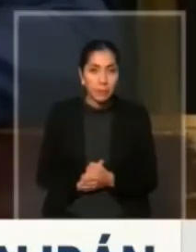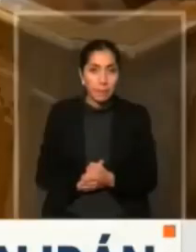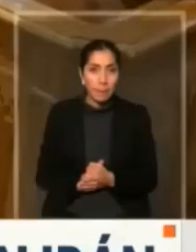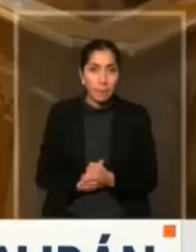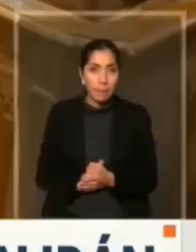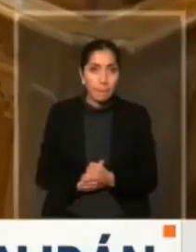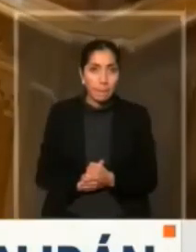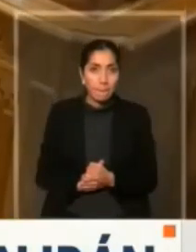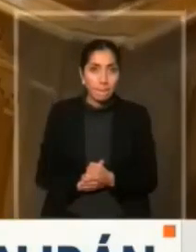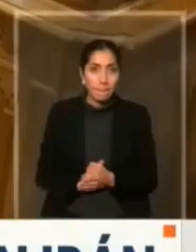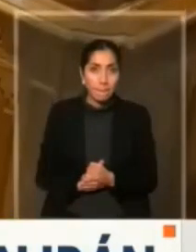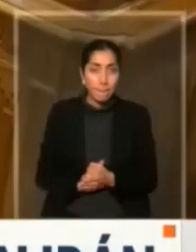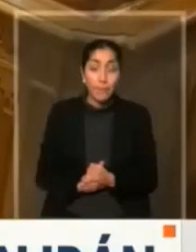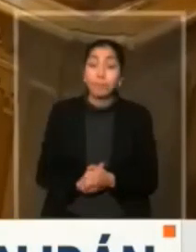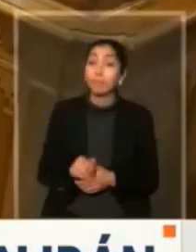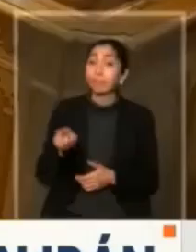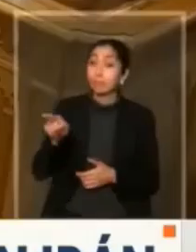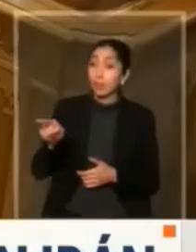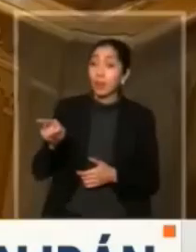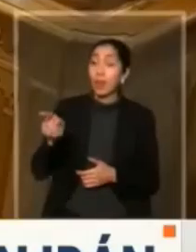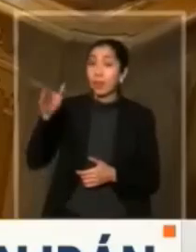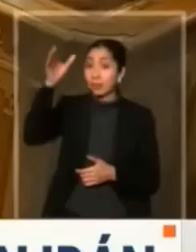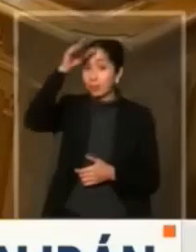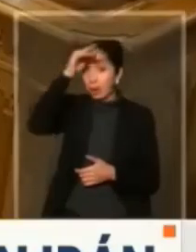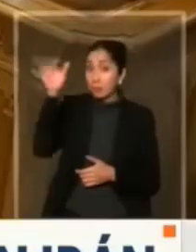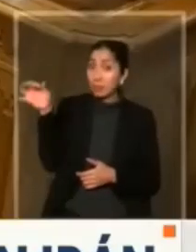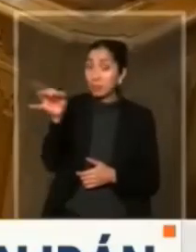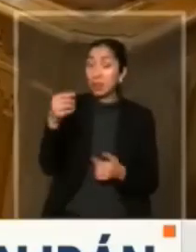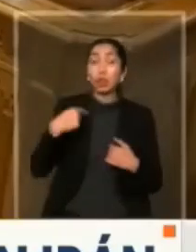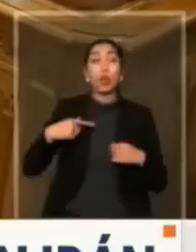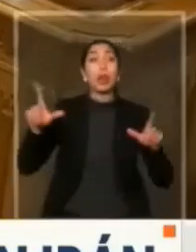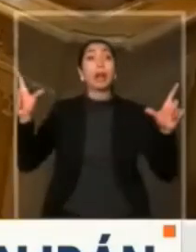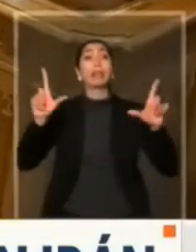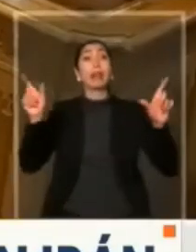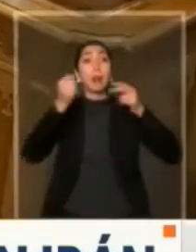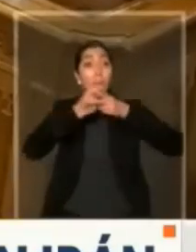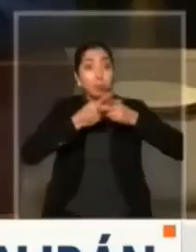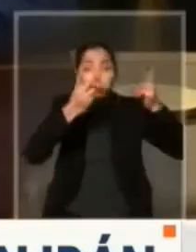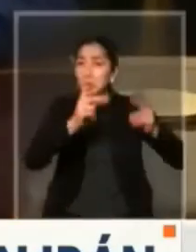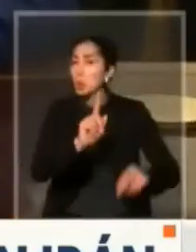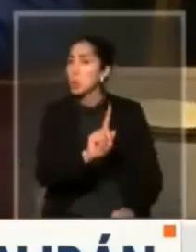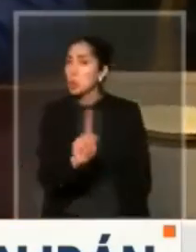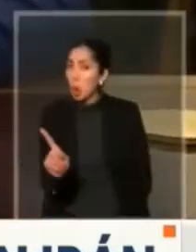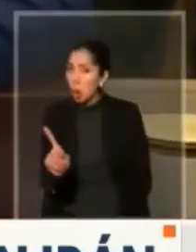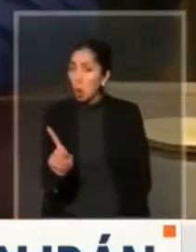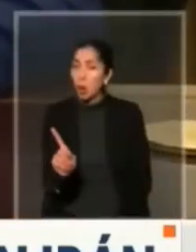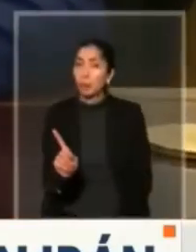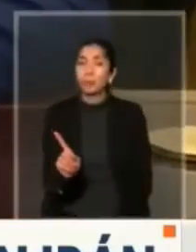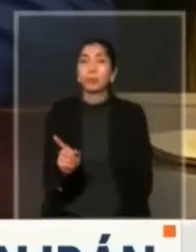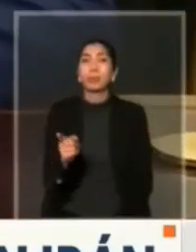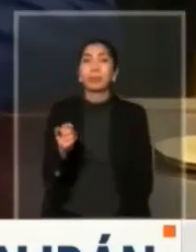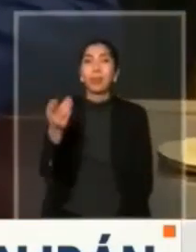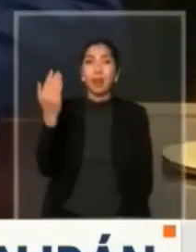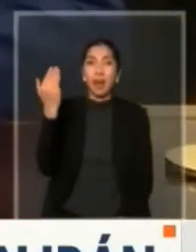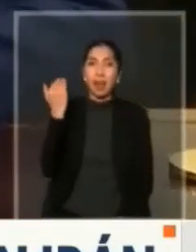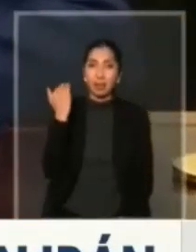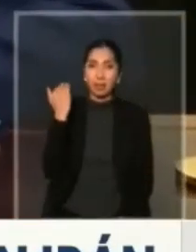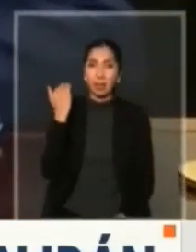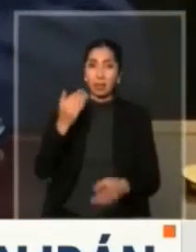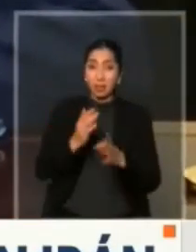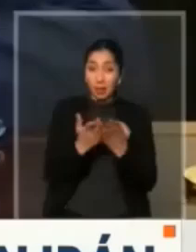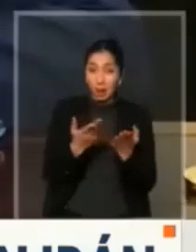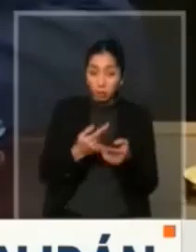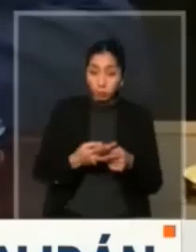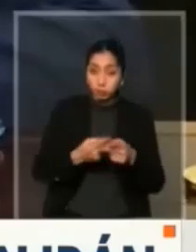milenaria y no se va a rendir o someter a la voluntad de ninguna potencia. El jefe supremo de Irán,